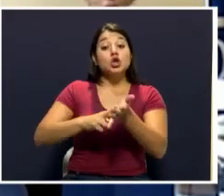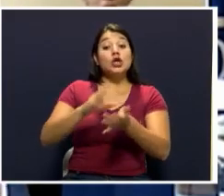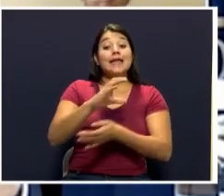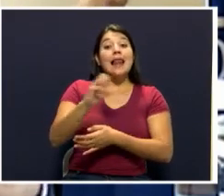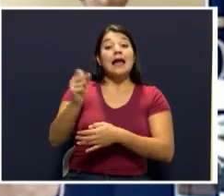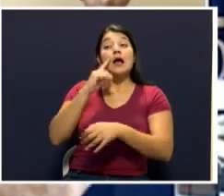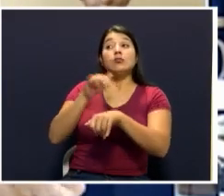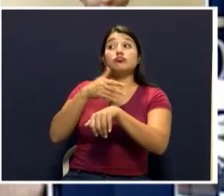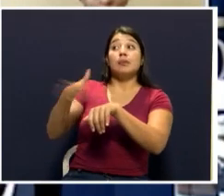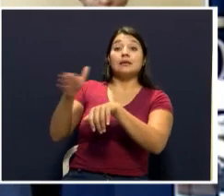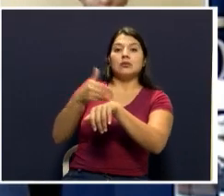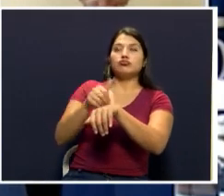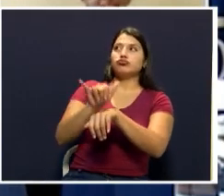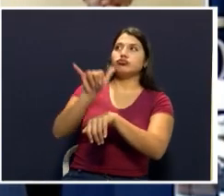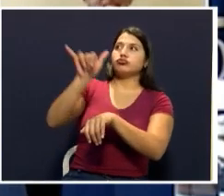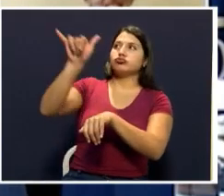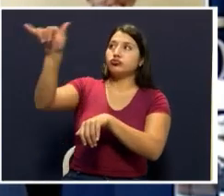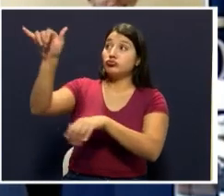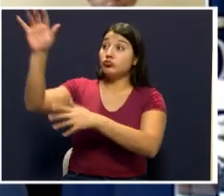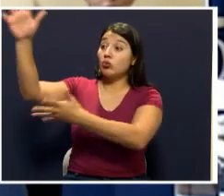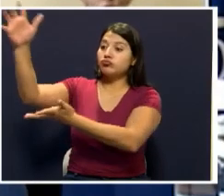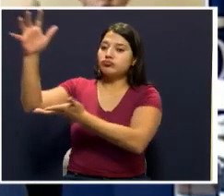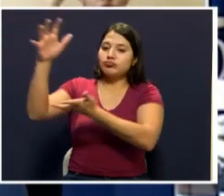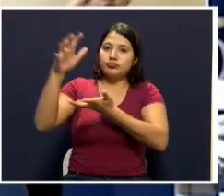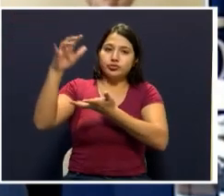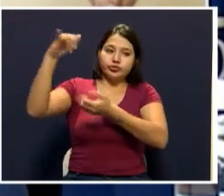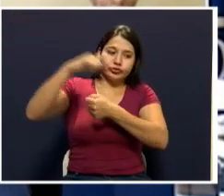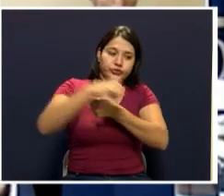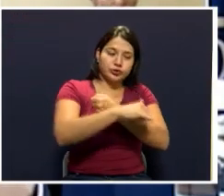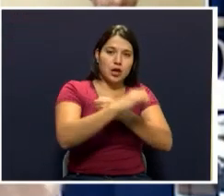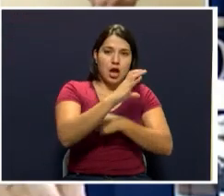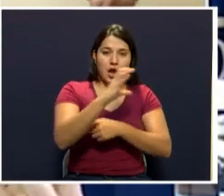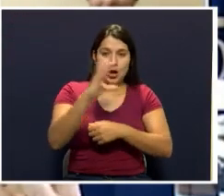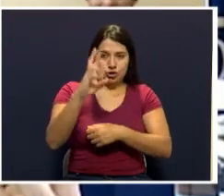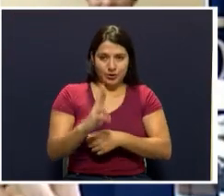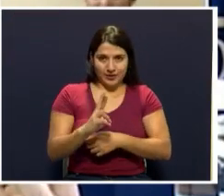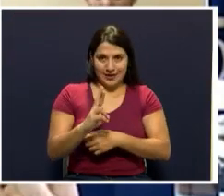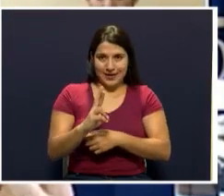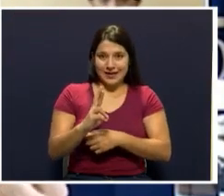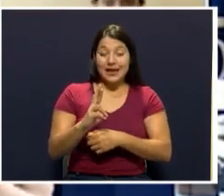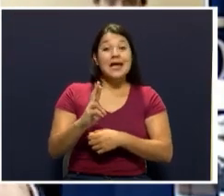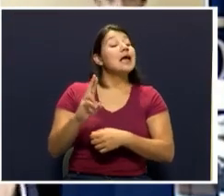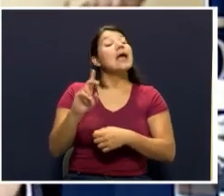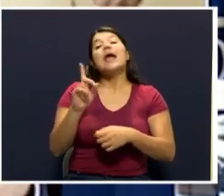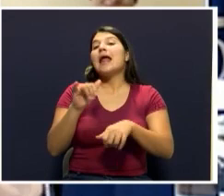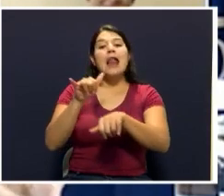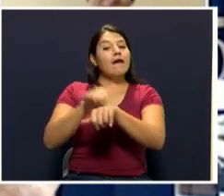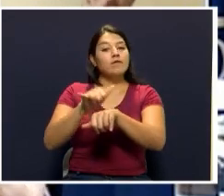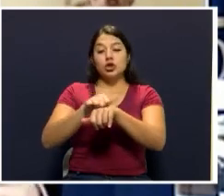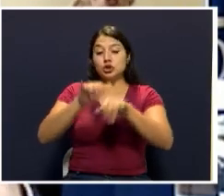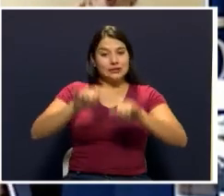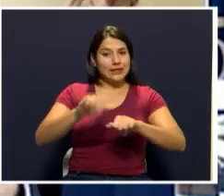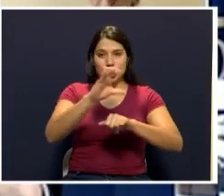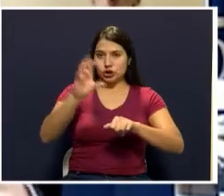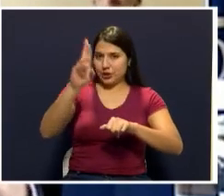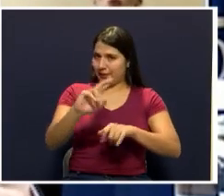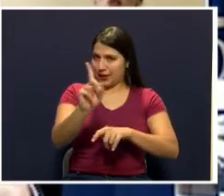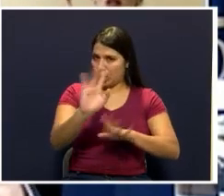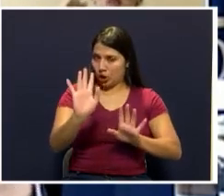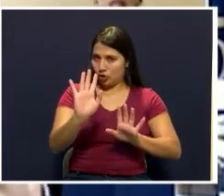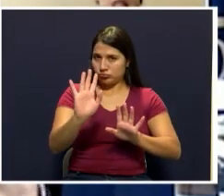personal de China hacia Costa Rica. El avión no sale de Costa Rica. El avión simplemente se contrata en un